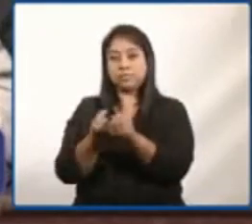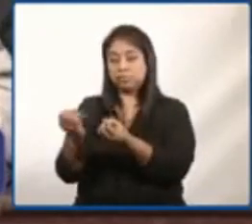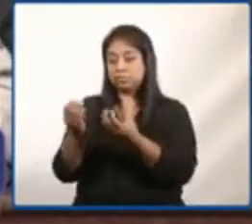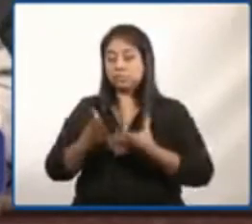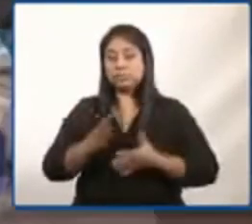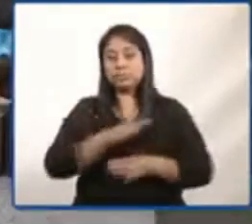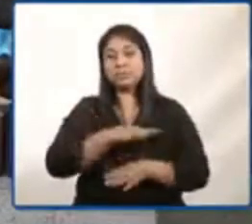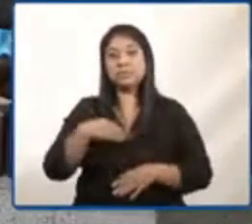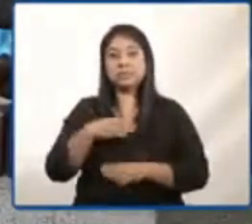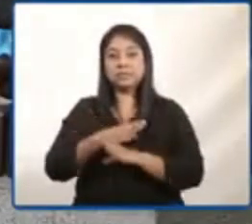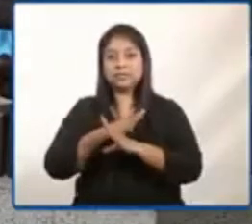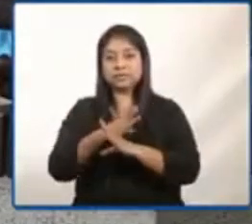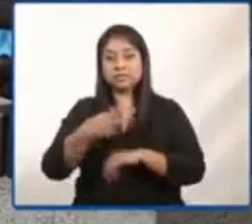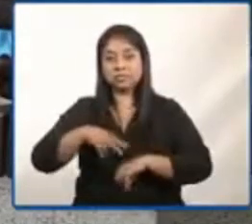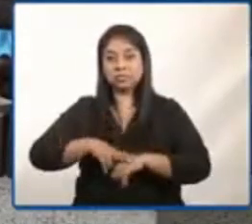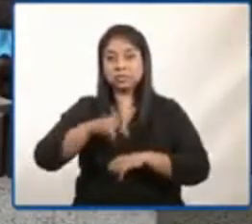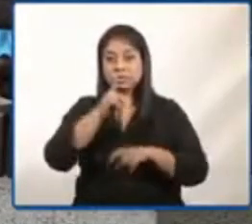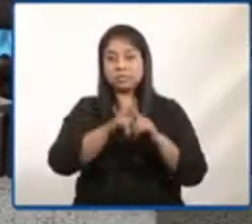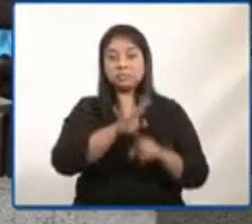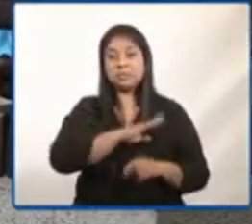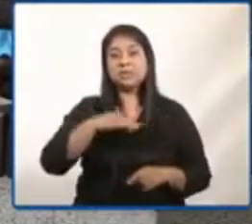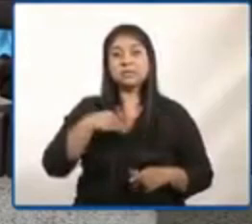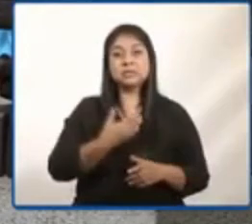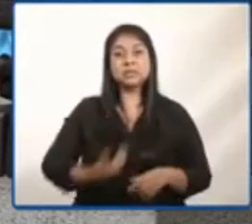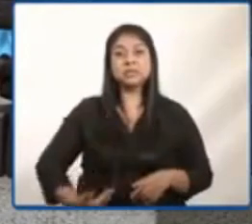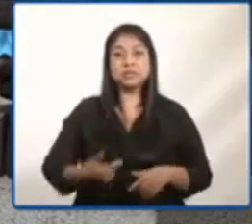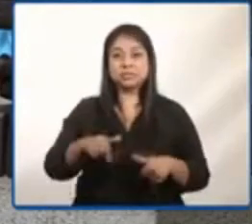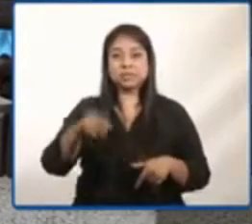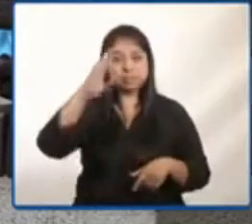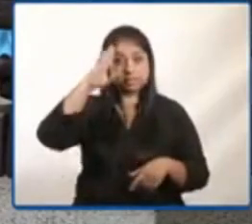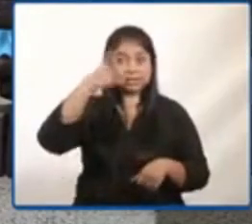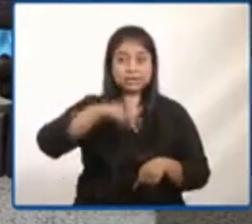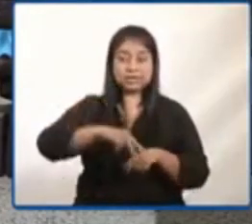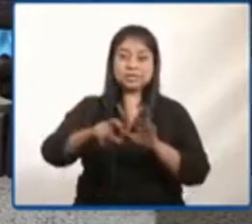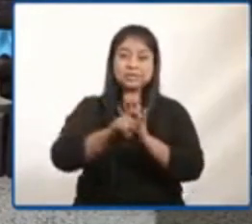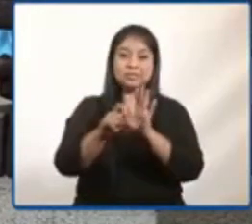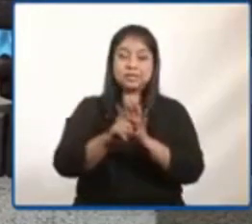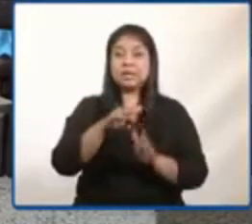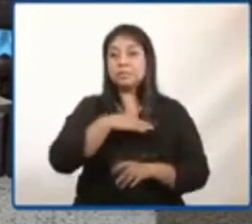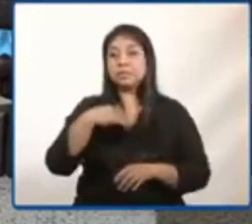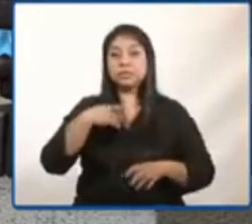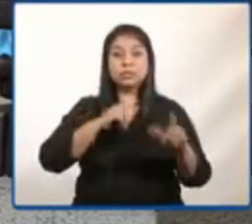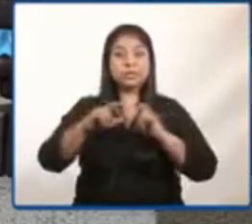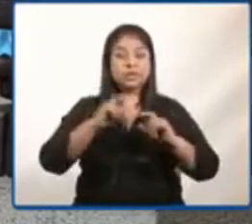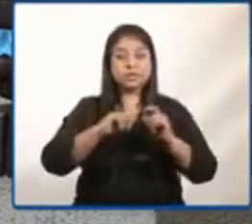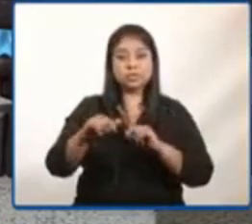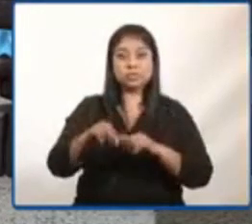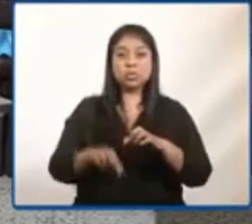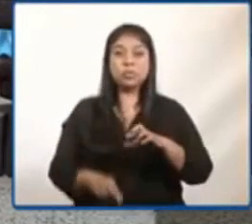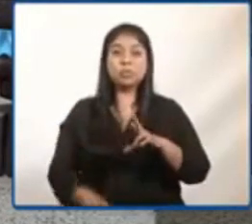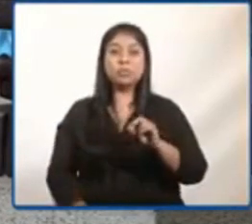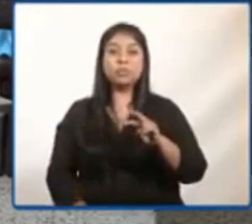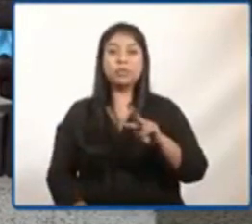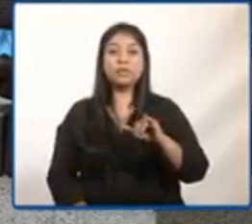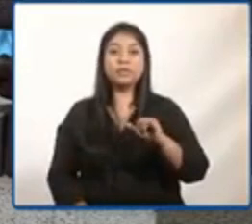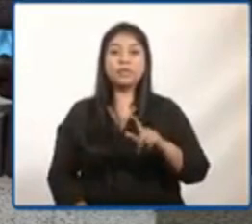Defensa Nacional, el Ministerio de Gobernación a través de la Policía Nacional Civil, el Ministerio de Comunicaciones a través de Provial, también